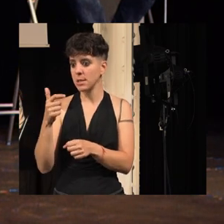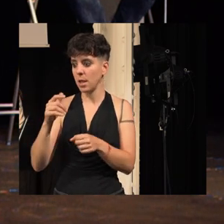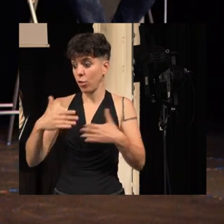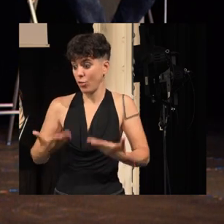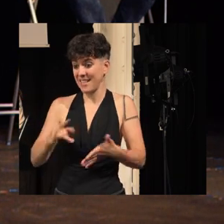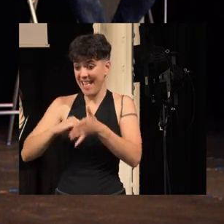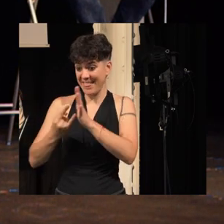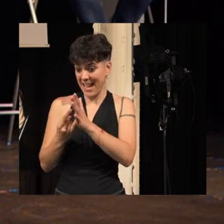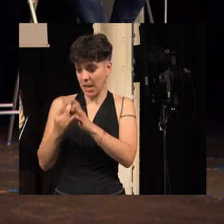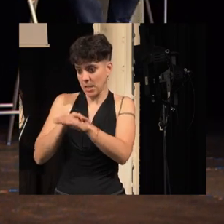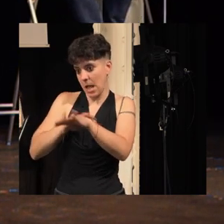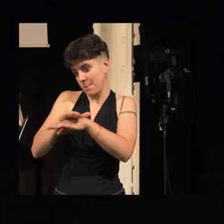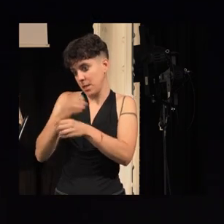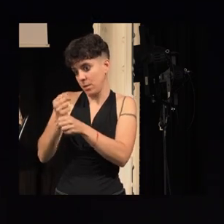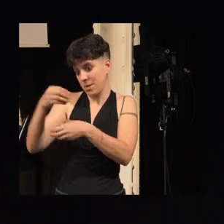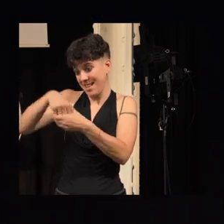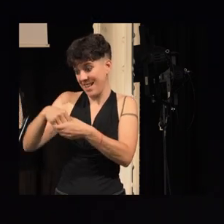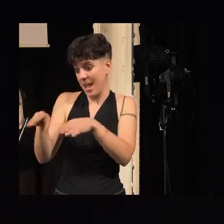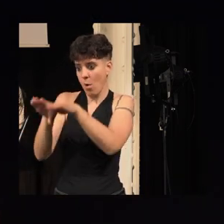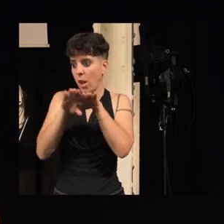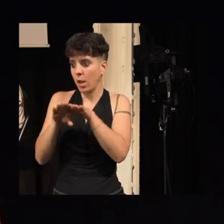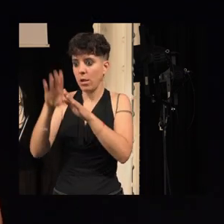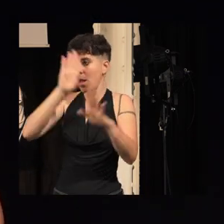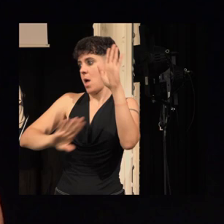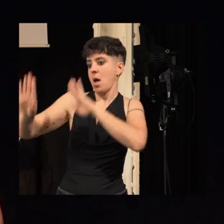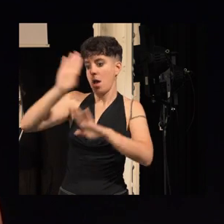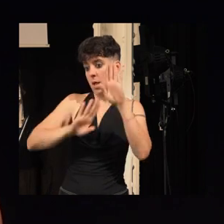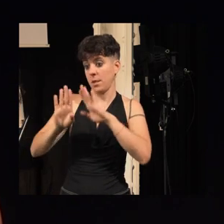de igualdad, ¿no? Nuevamente mujeres.